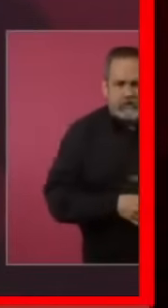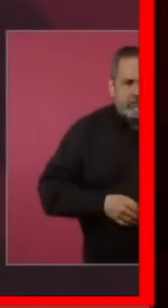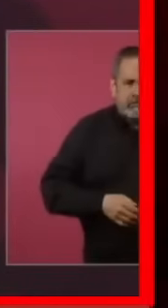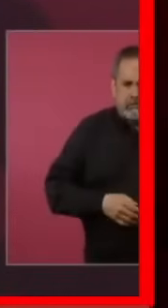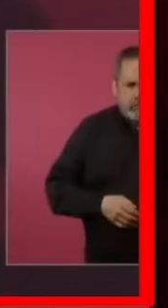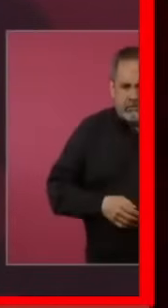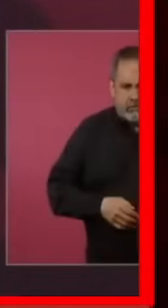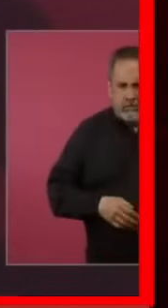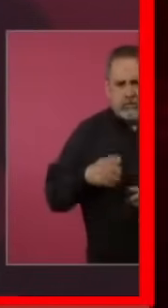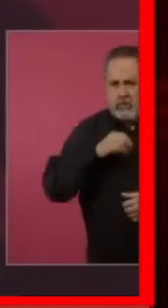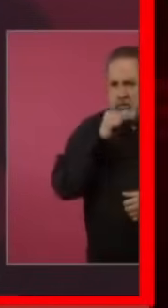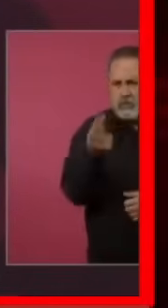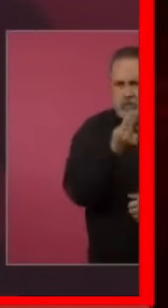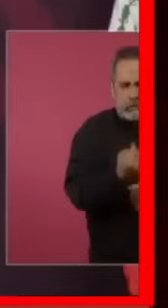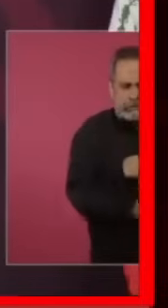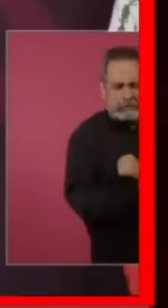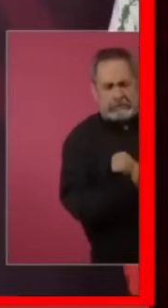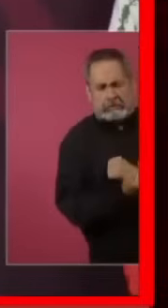No, no, no, no, no, eso no.